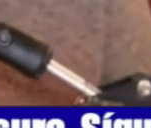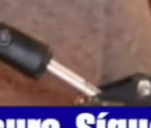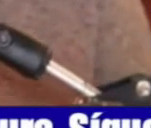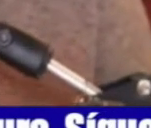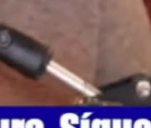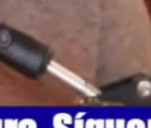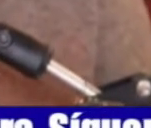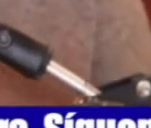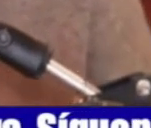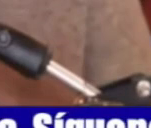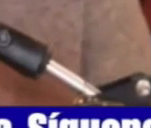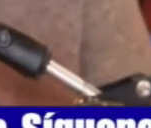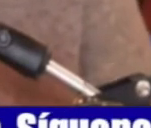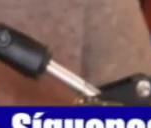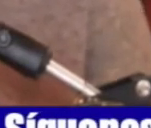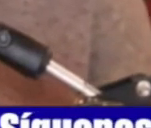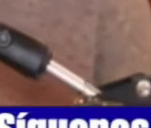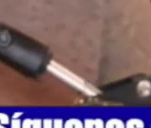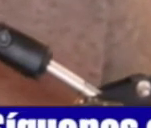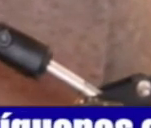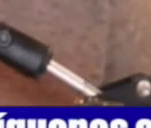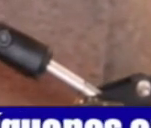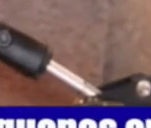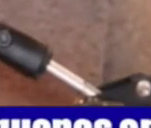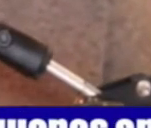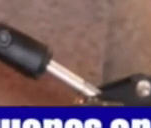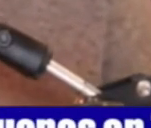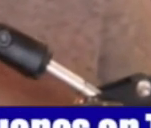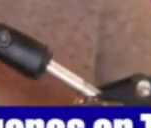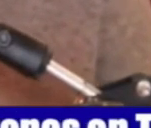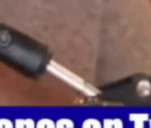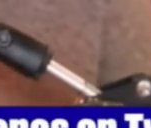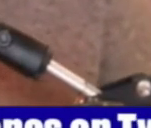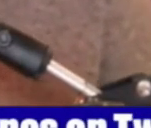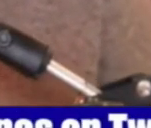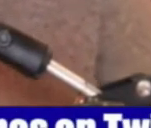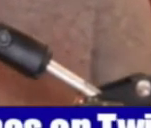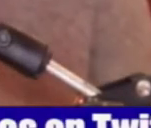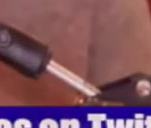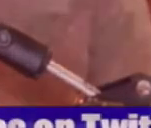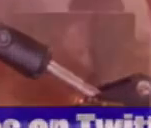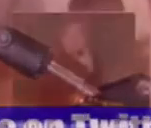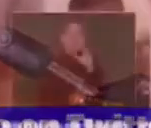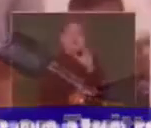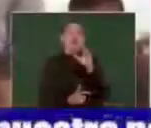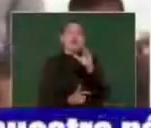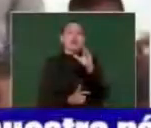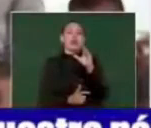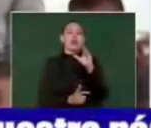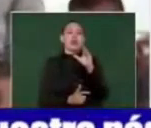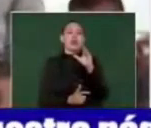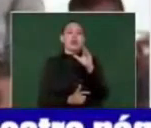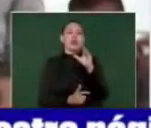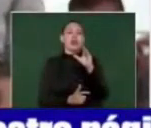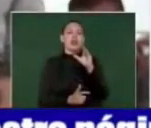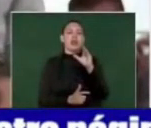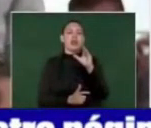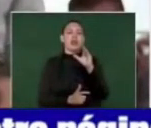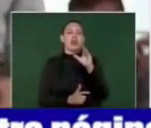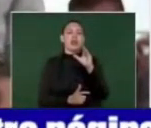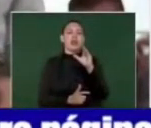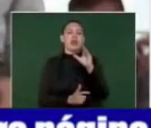pone Xóchitl Gálvez, que dice, pues ahora resulta que los titulares de las Fuerzas Armadas no se les